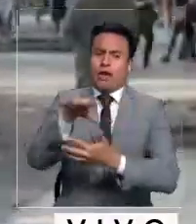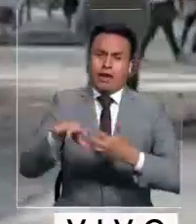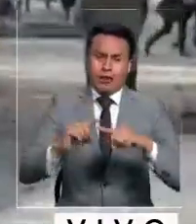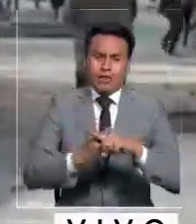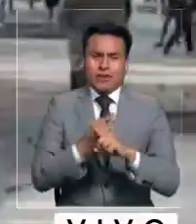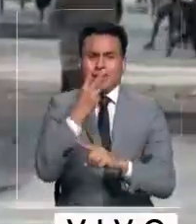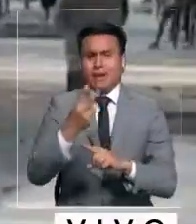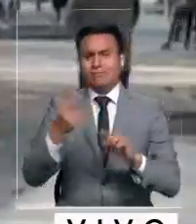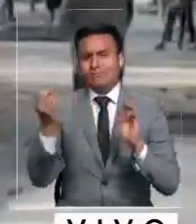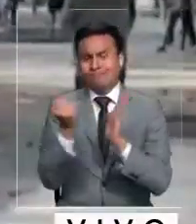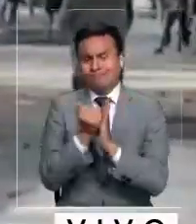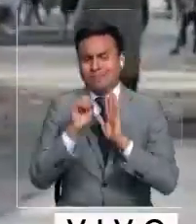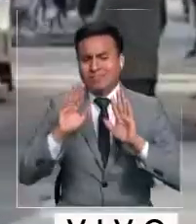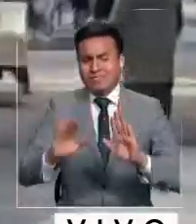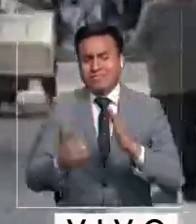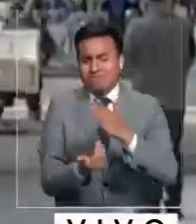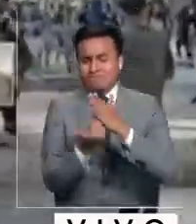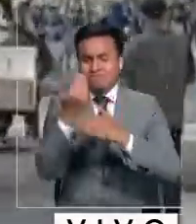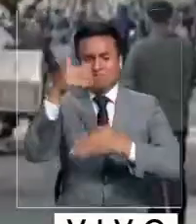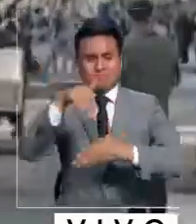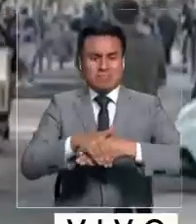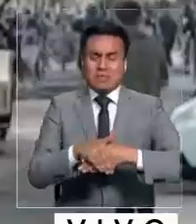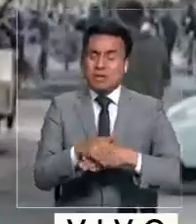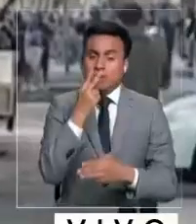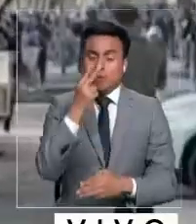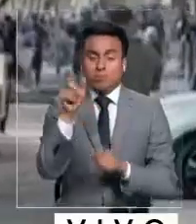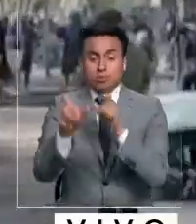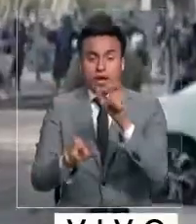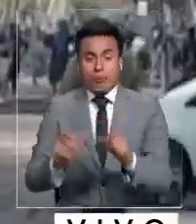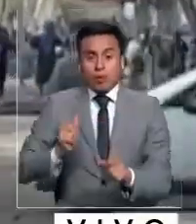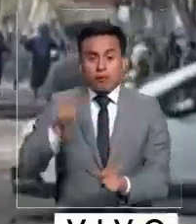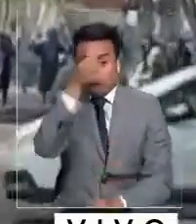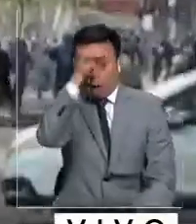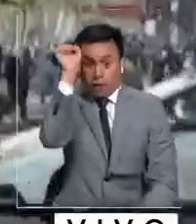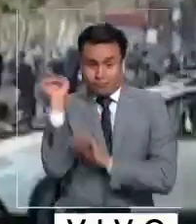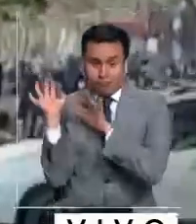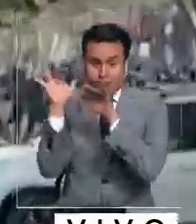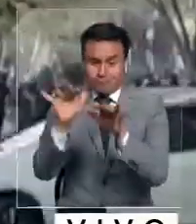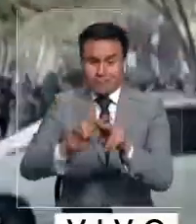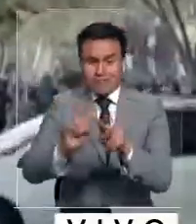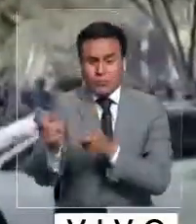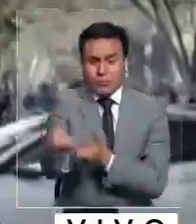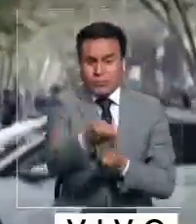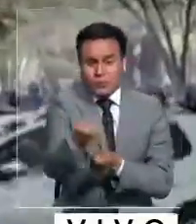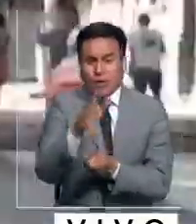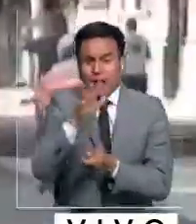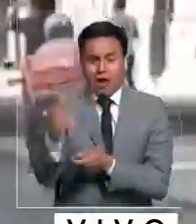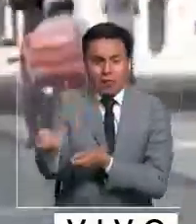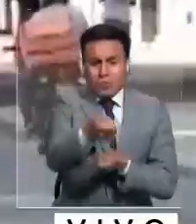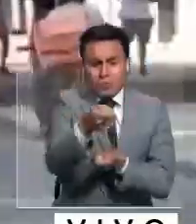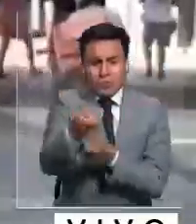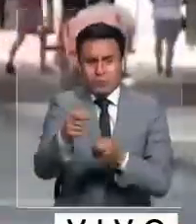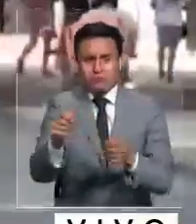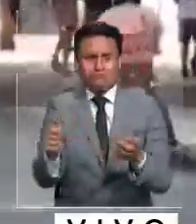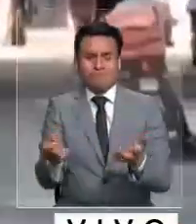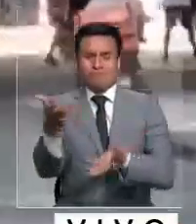han marcado esta jornada. Se puede ver cómo personal y voluntarios de bomberos llegó a trabajar en este lugar para contener este